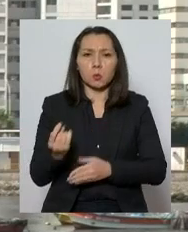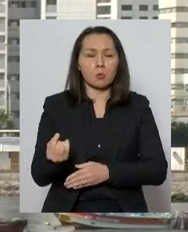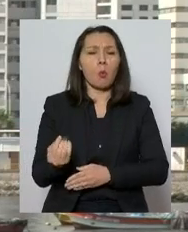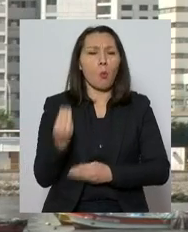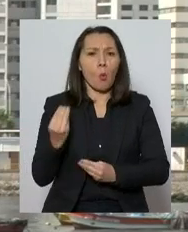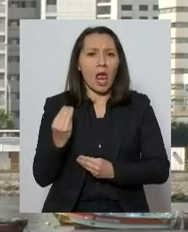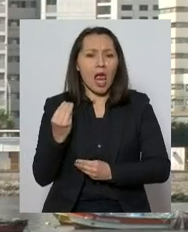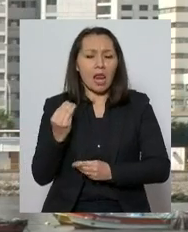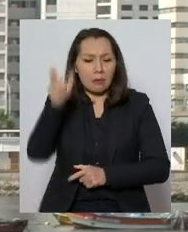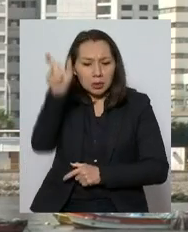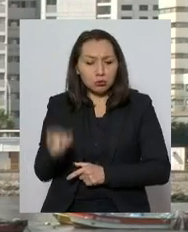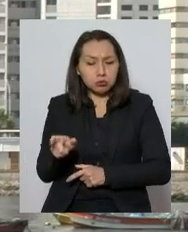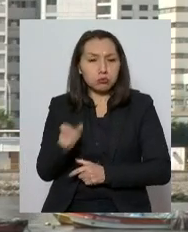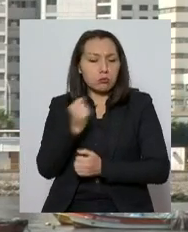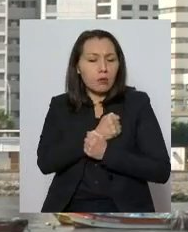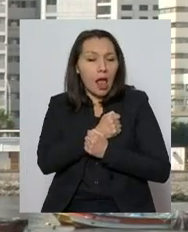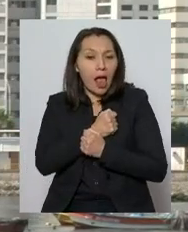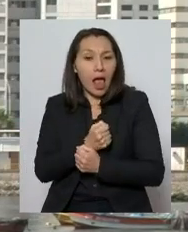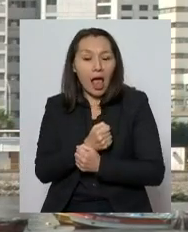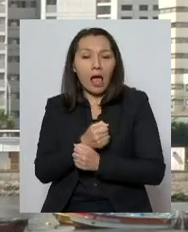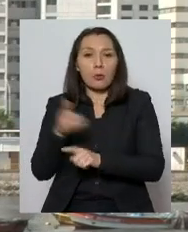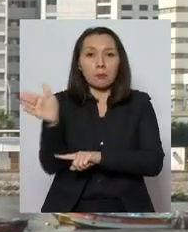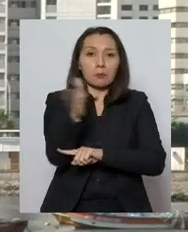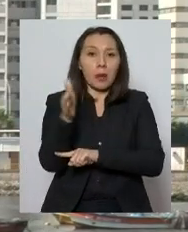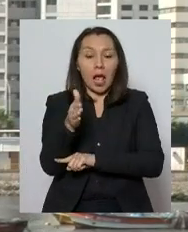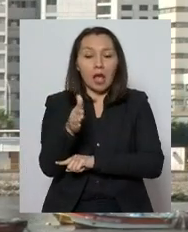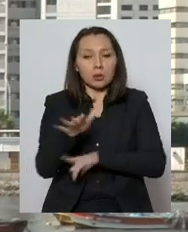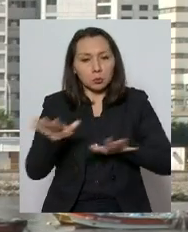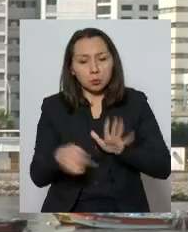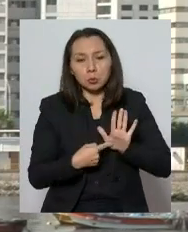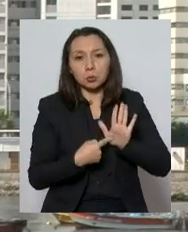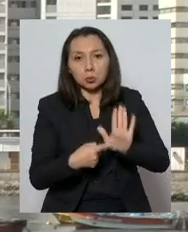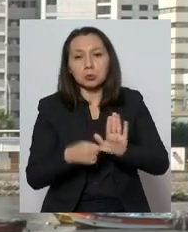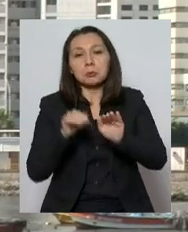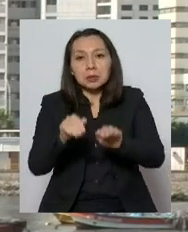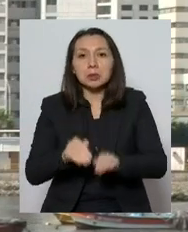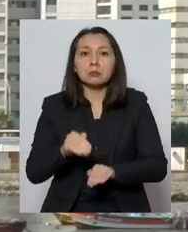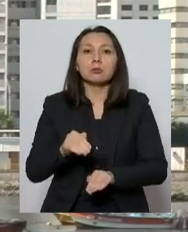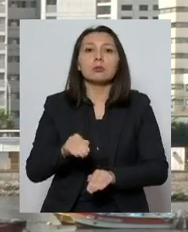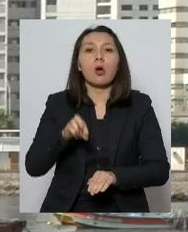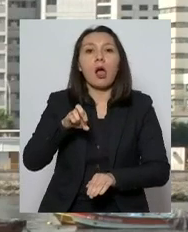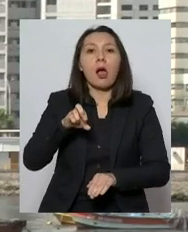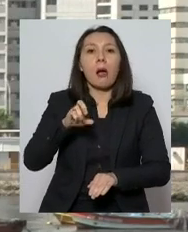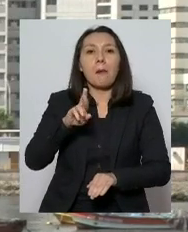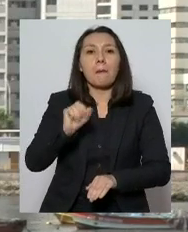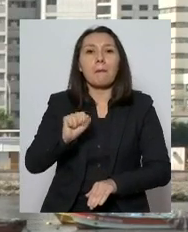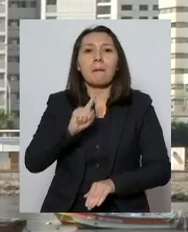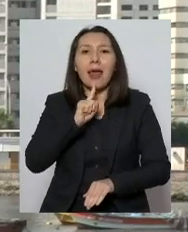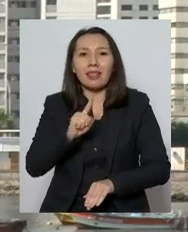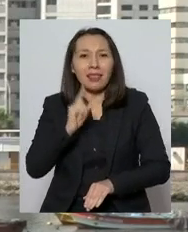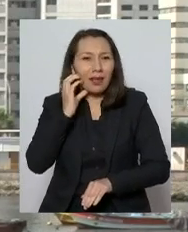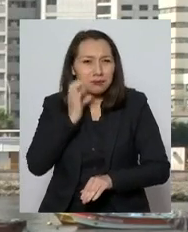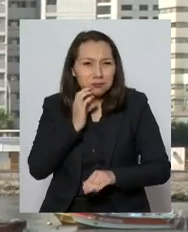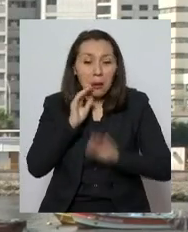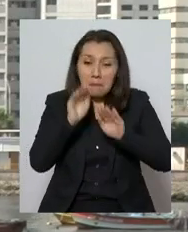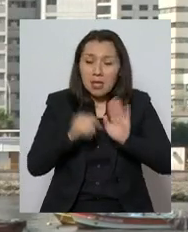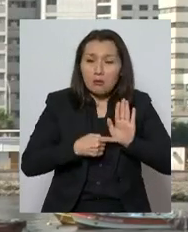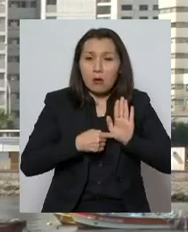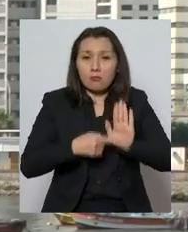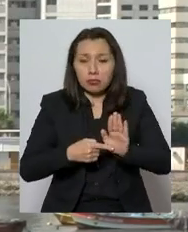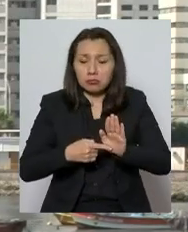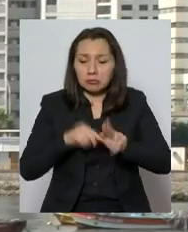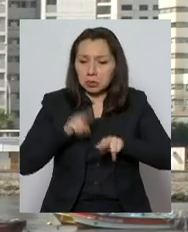grandeza y amor por la patria que mostró Arturo Prat, y la misma entrega y